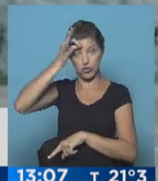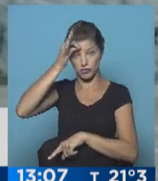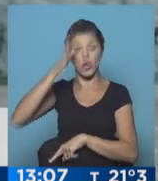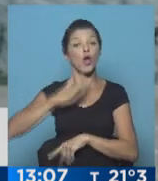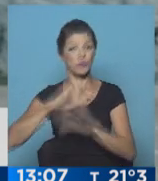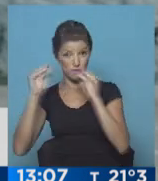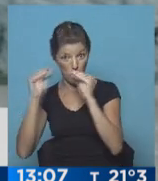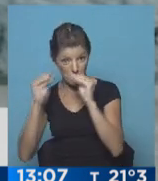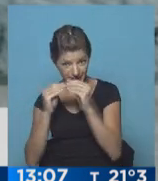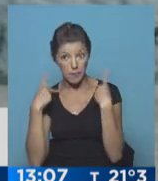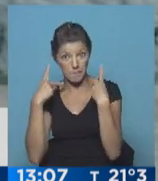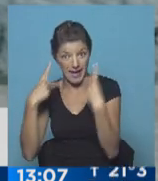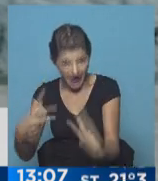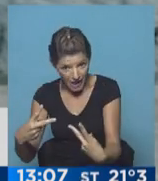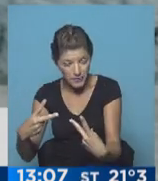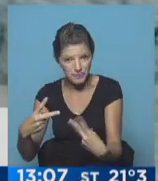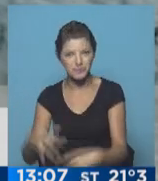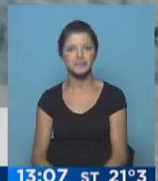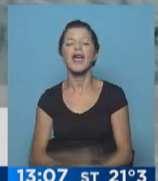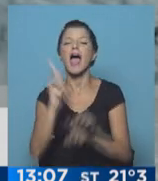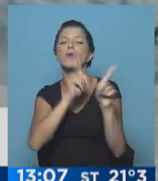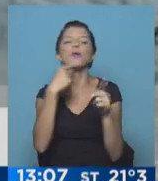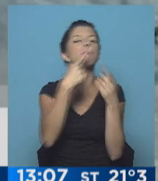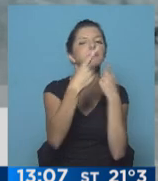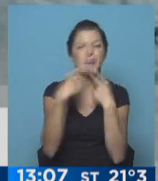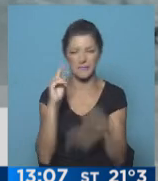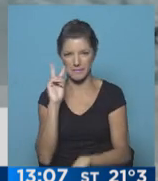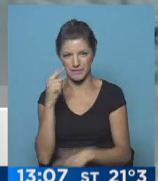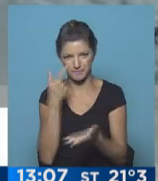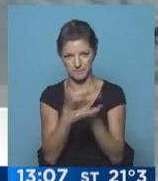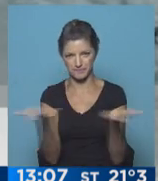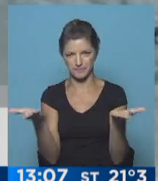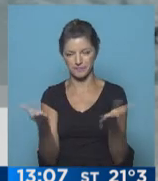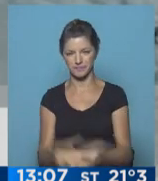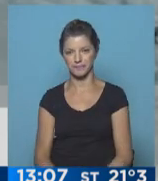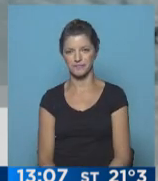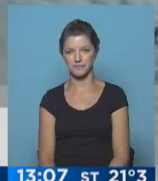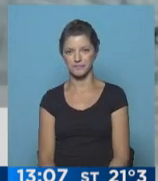7 trabajando en el lugar y recogió estos testimonios.